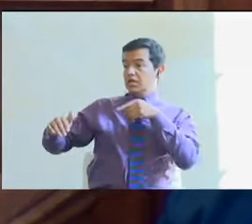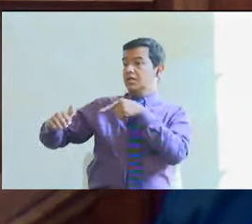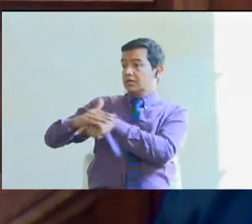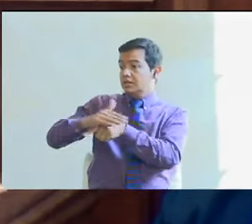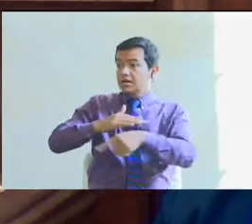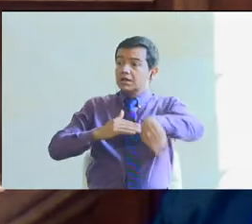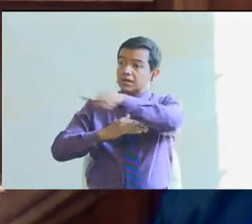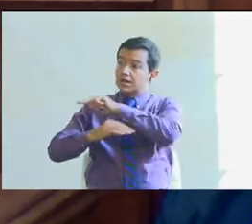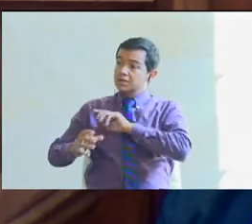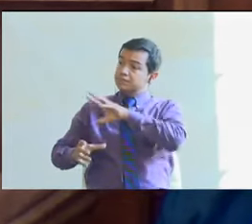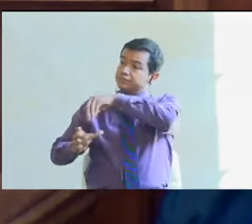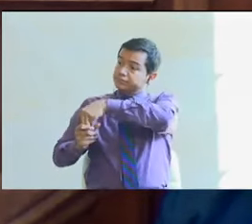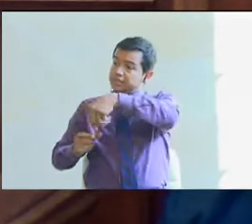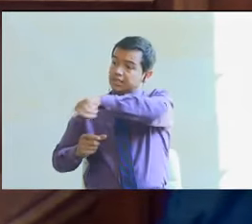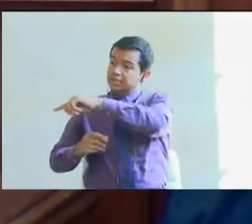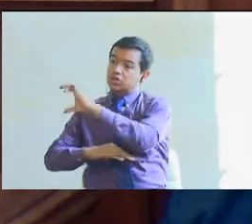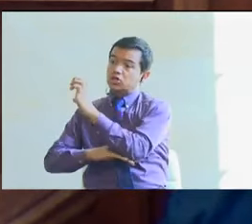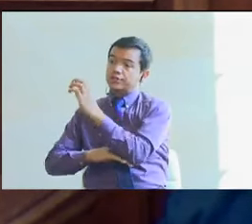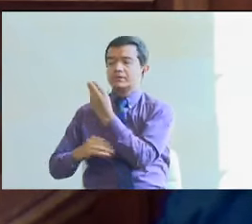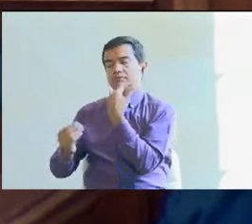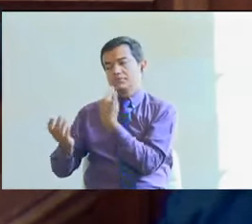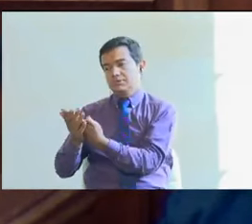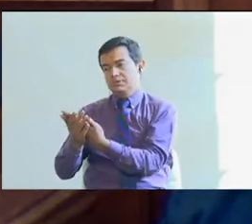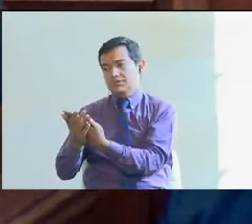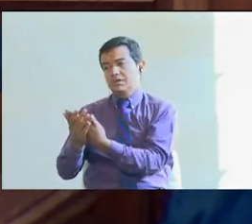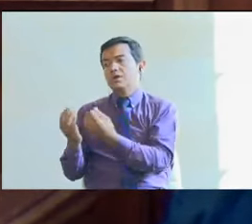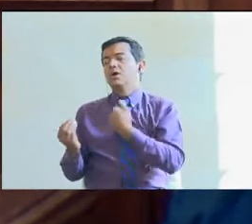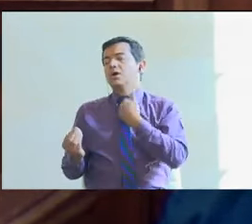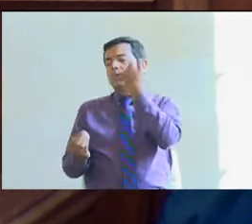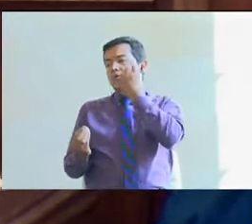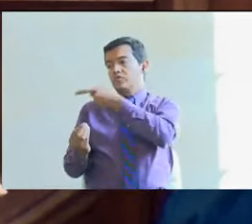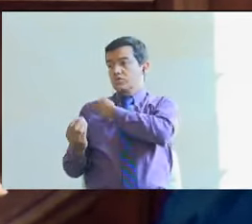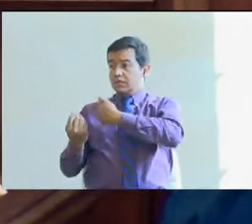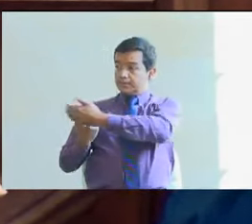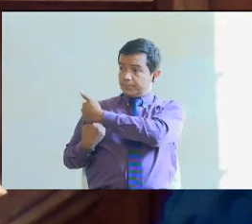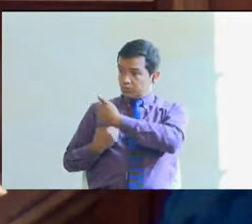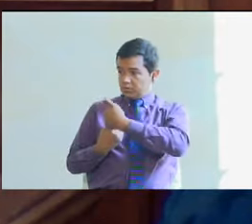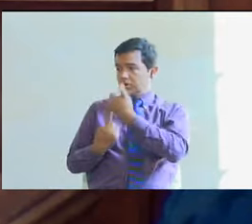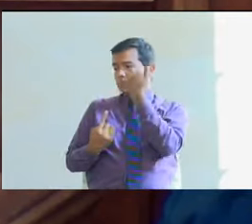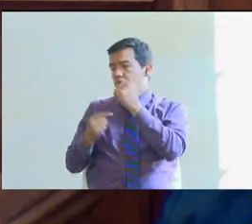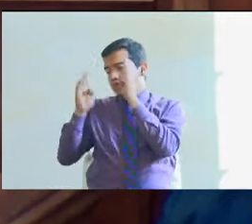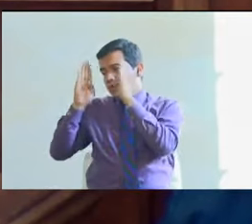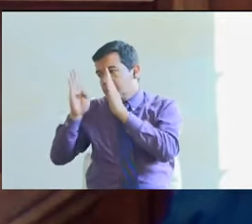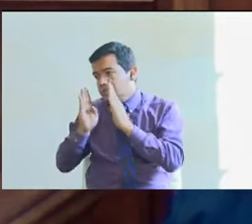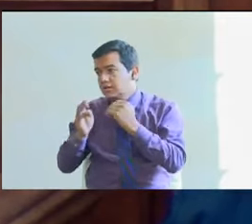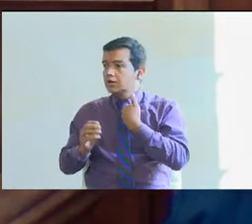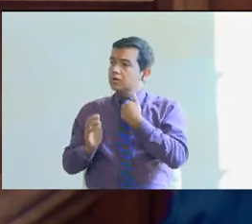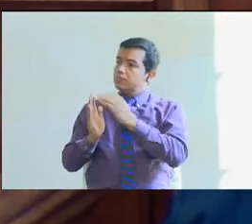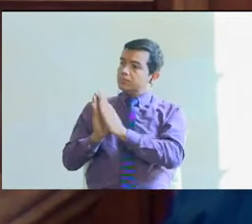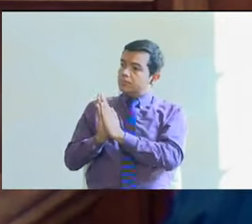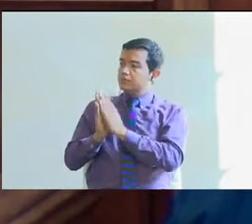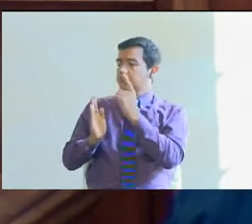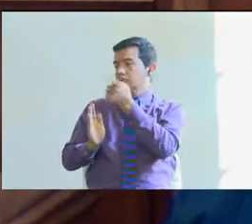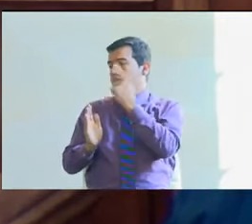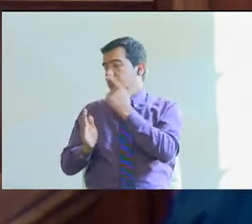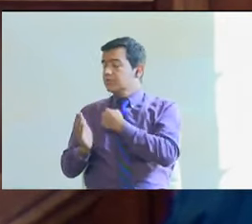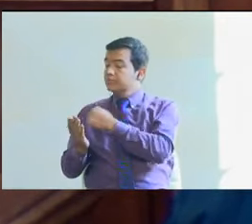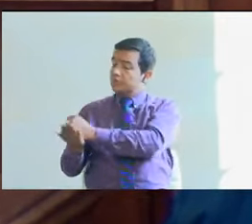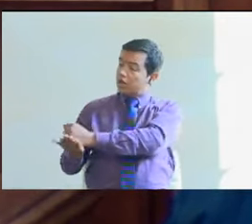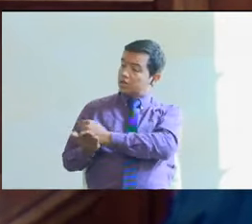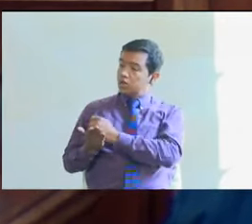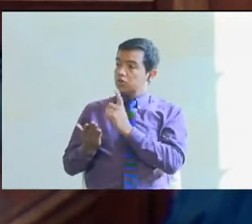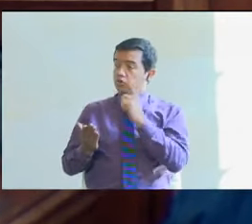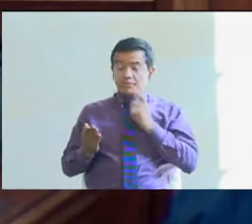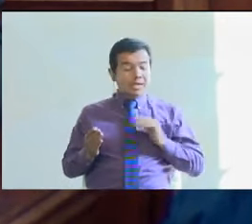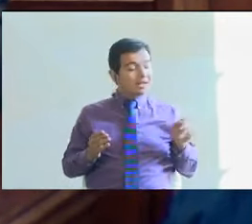Les pedimos por favor nos sigan dando protección Les pedimos por favor que nos sigan atendiendo que nos sigan extendiendo la mano porque somos